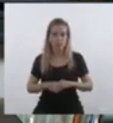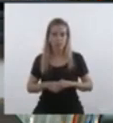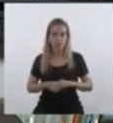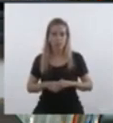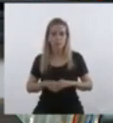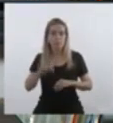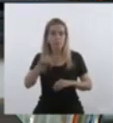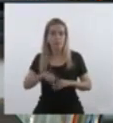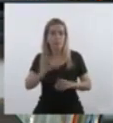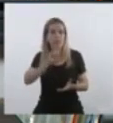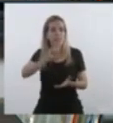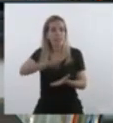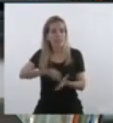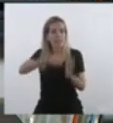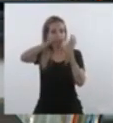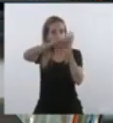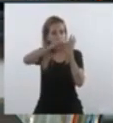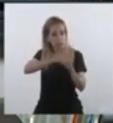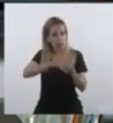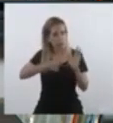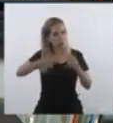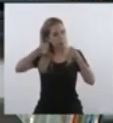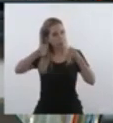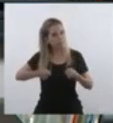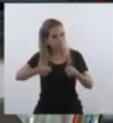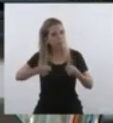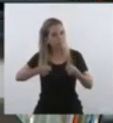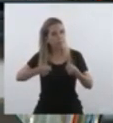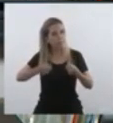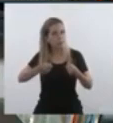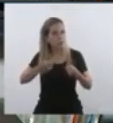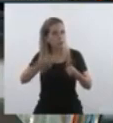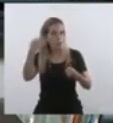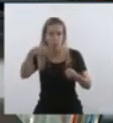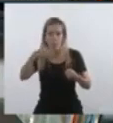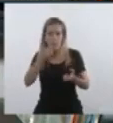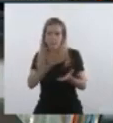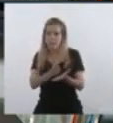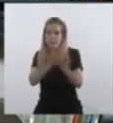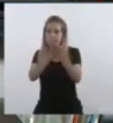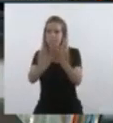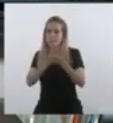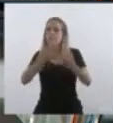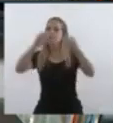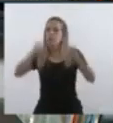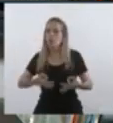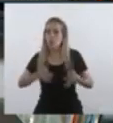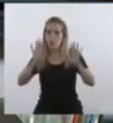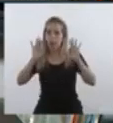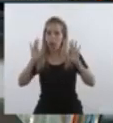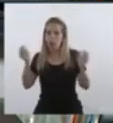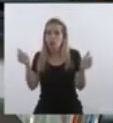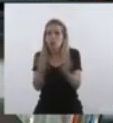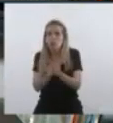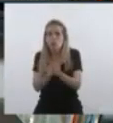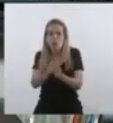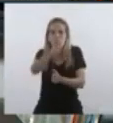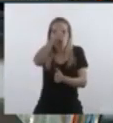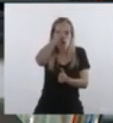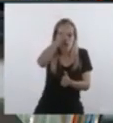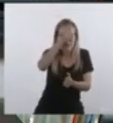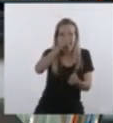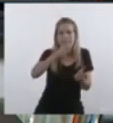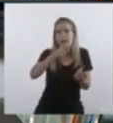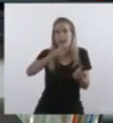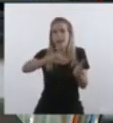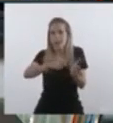Esta decisión que acabo de tomar voy a hacerla cumplir con las fuerzas federales, la Policía